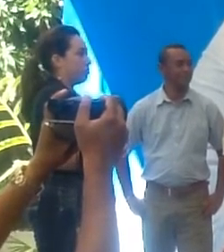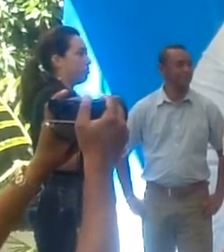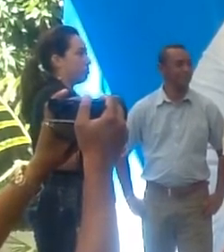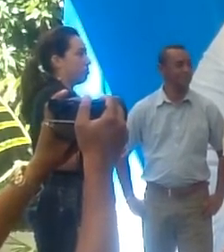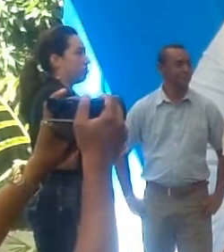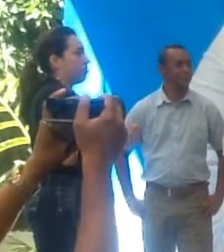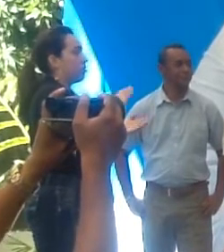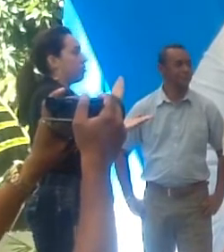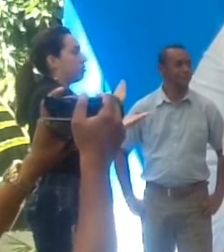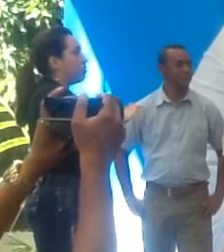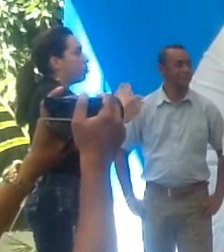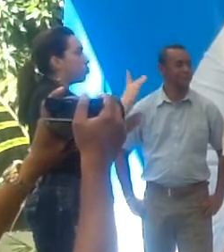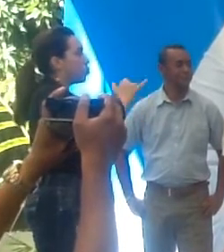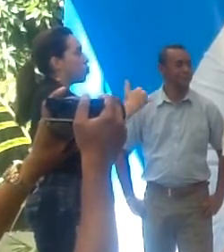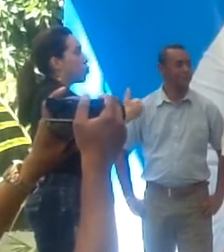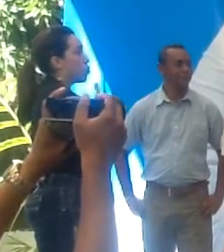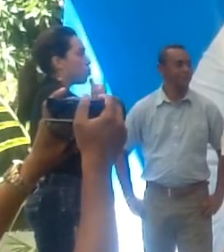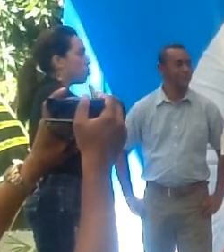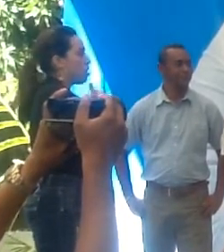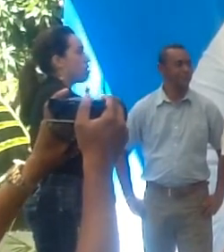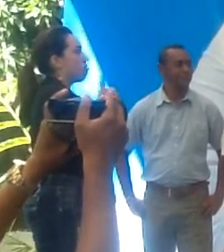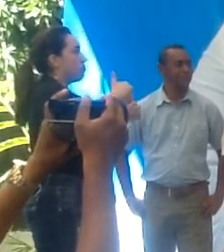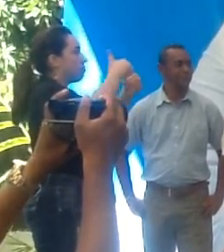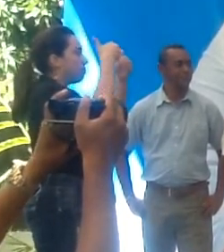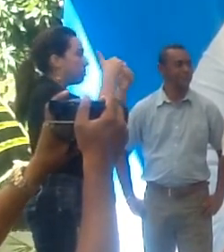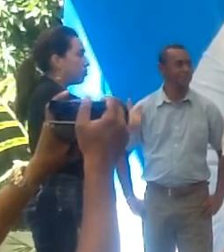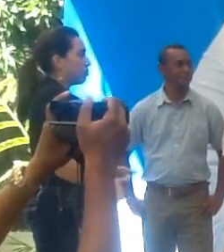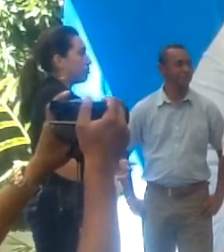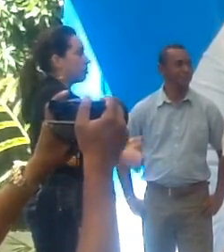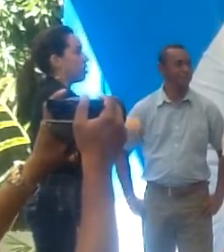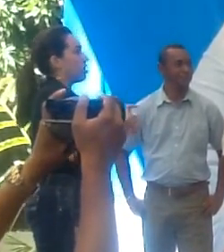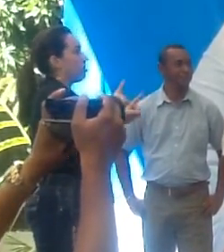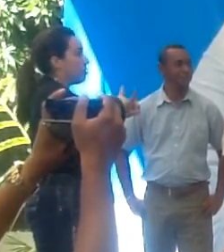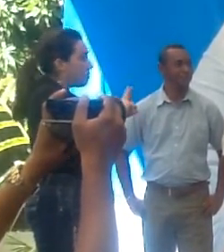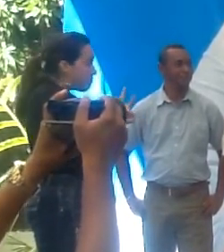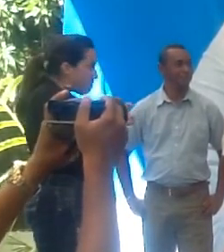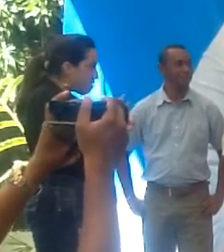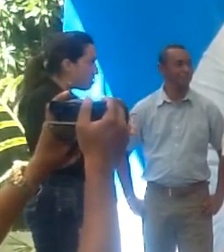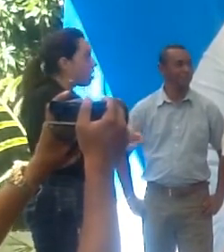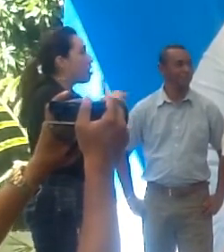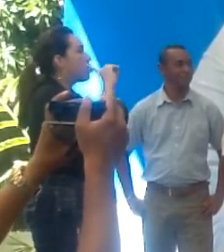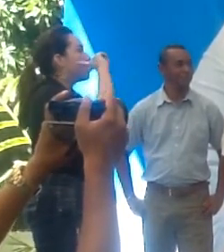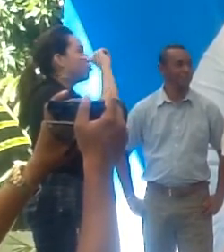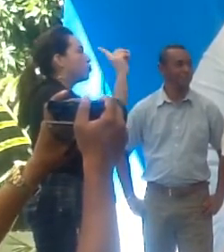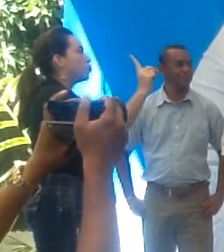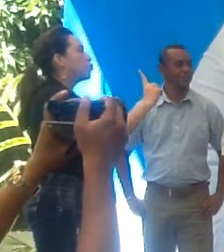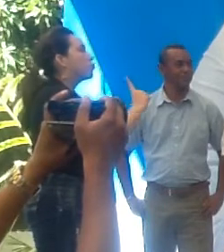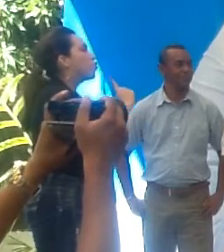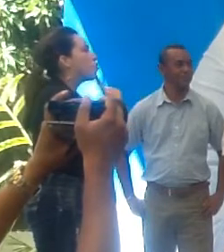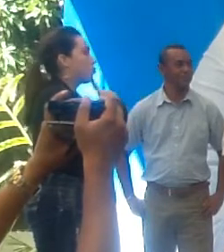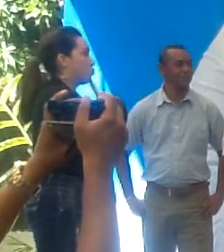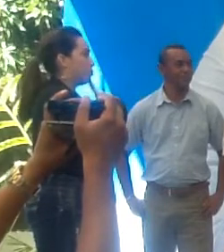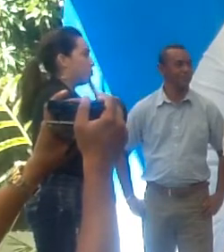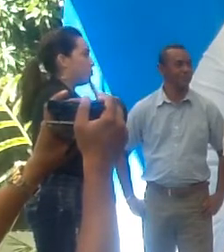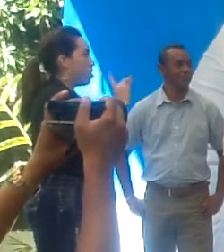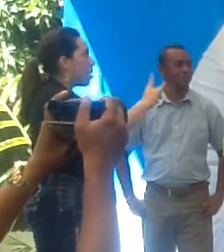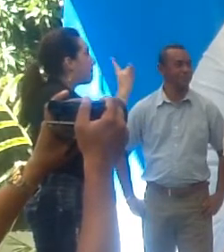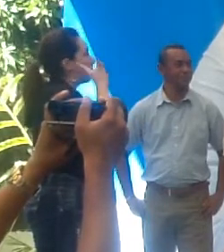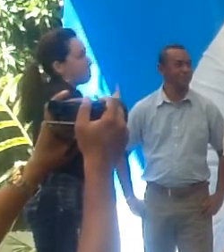al sector de juventudes y discapacidad diferencial auditiva. No